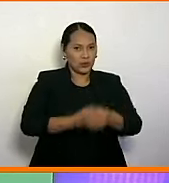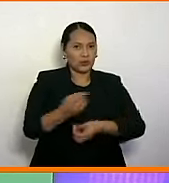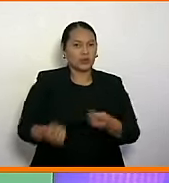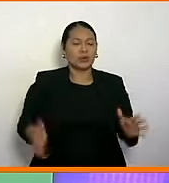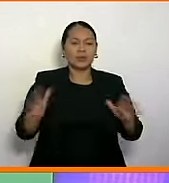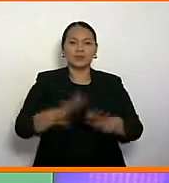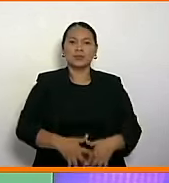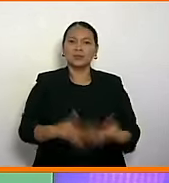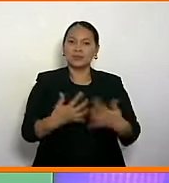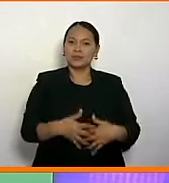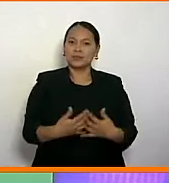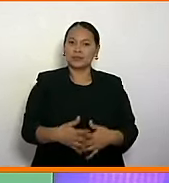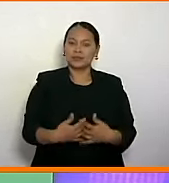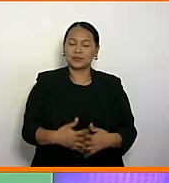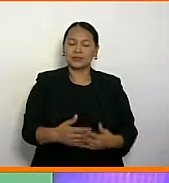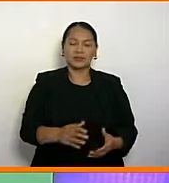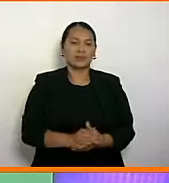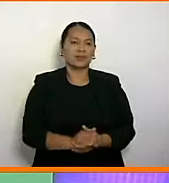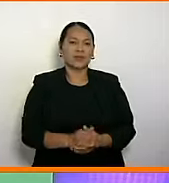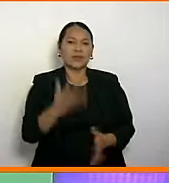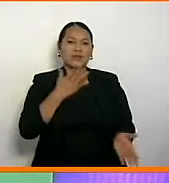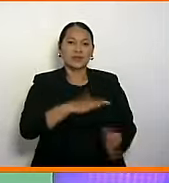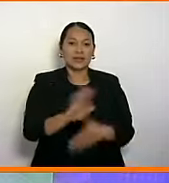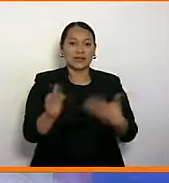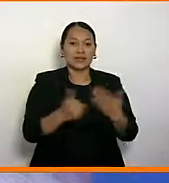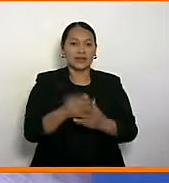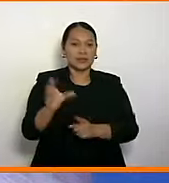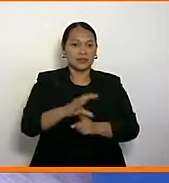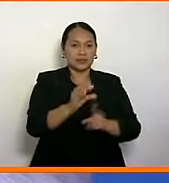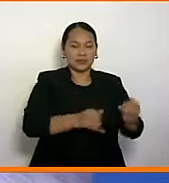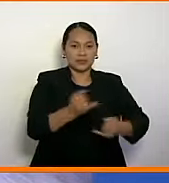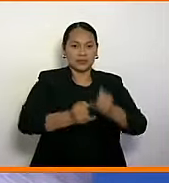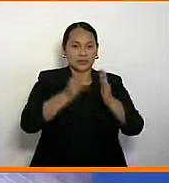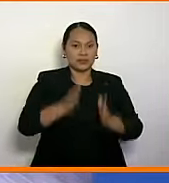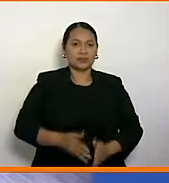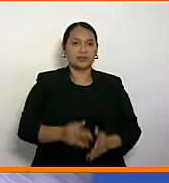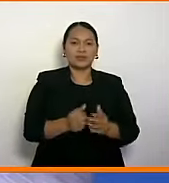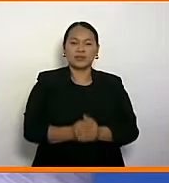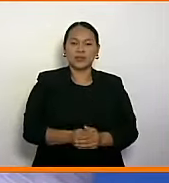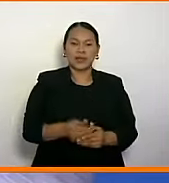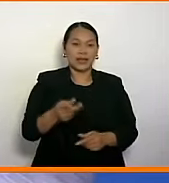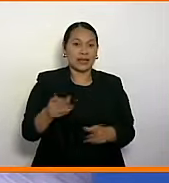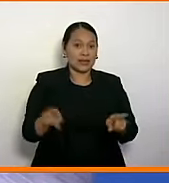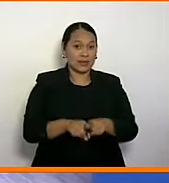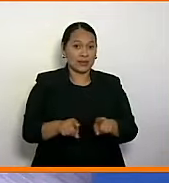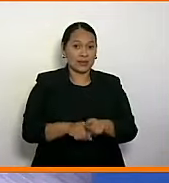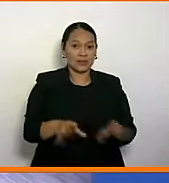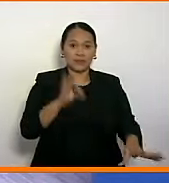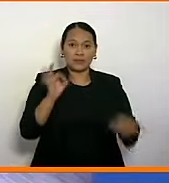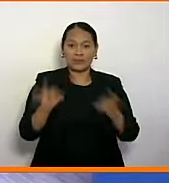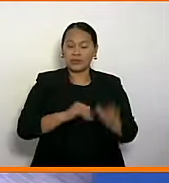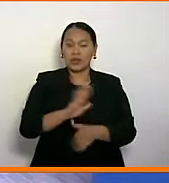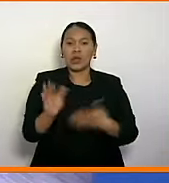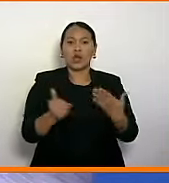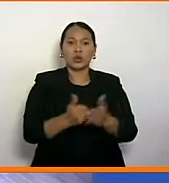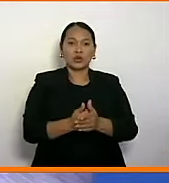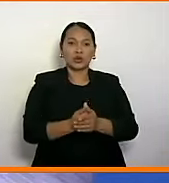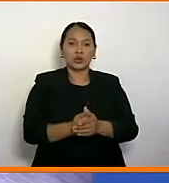nuestras esferas al juego. Suerte a cada uno de nuestros jugadores. Asimismo, les invito a jugar y divertirse ingresando